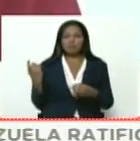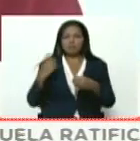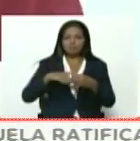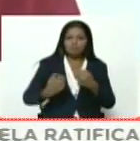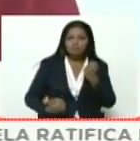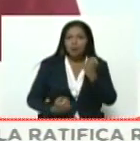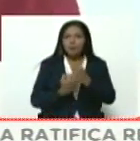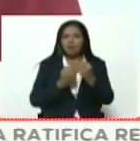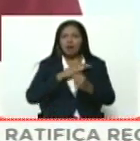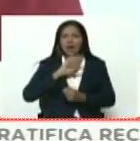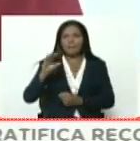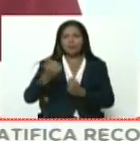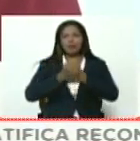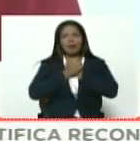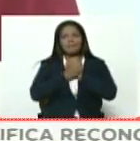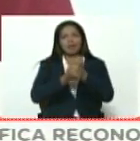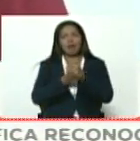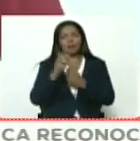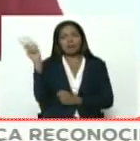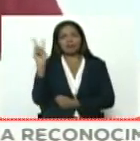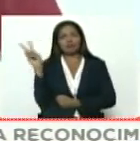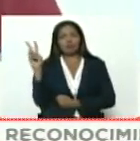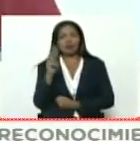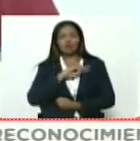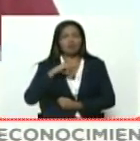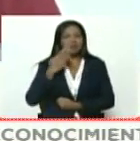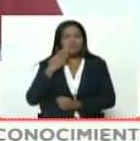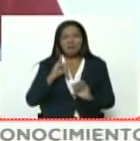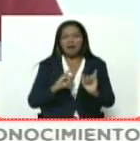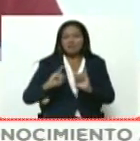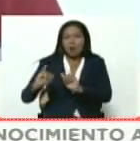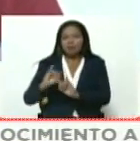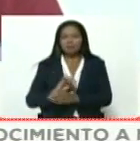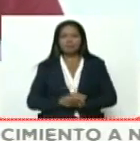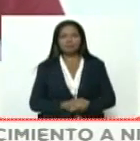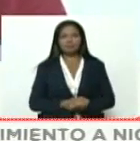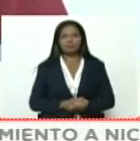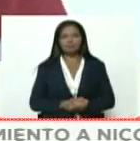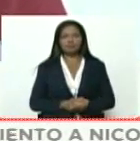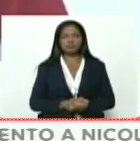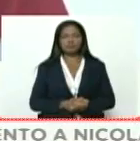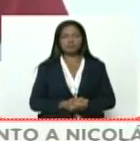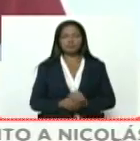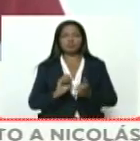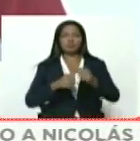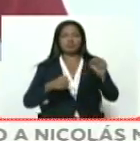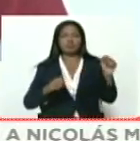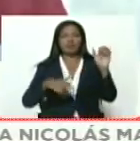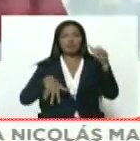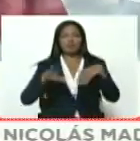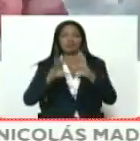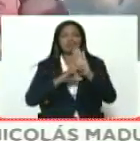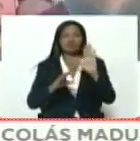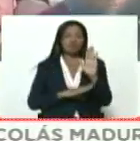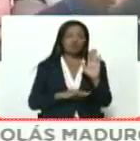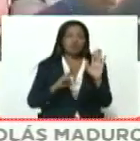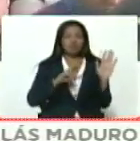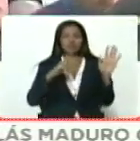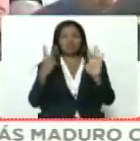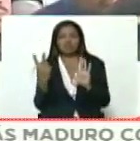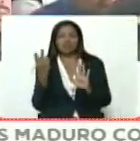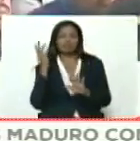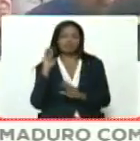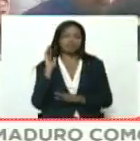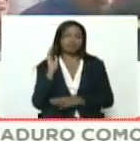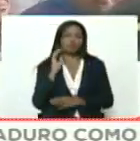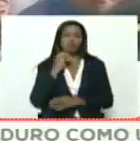patria, a nuestra amada Venezuela, que es nuestra madre. Aquí tenemos un diplomado, 13 cursos, 17